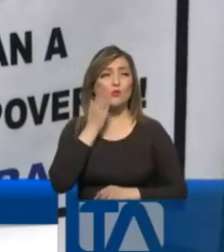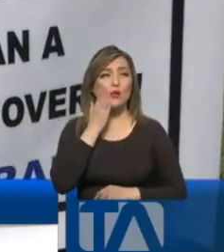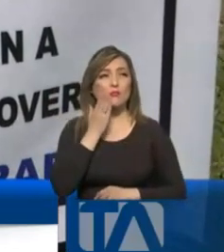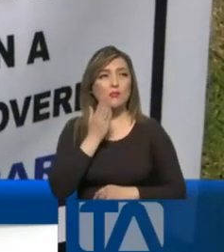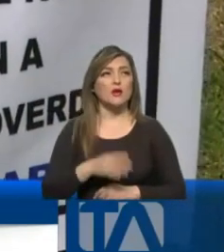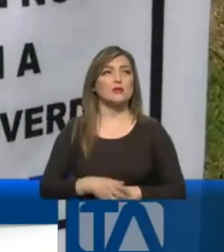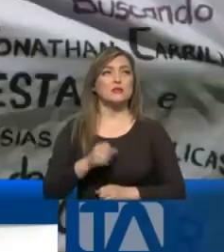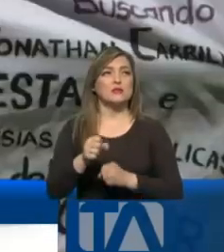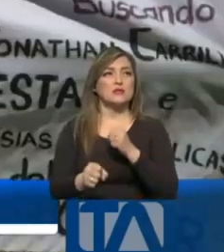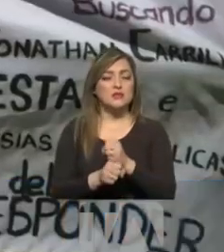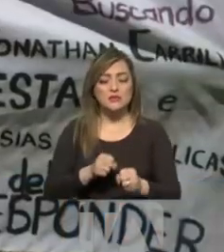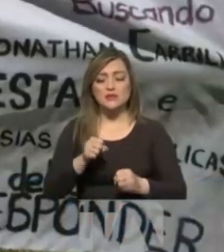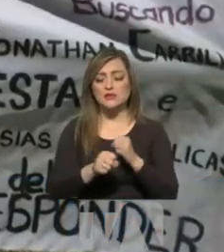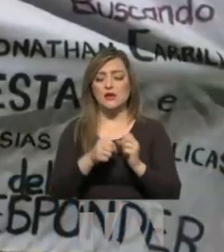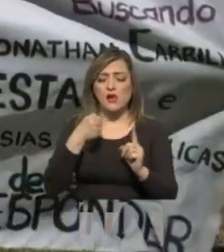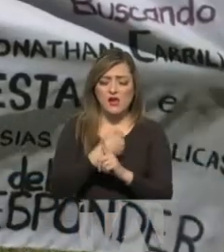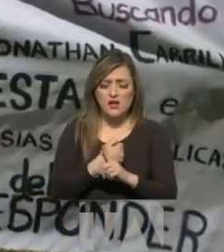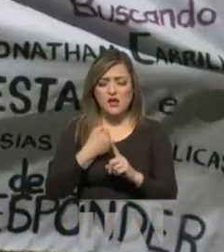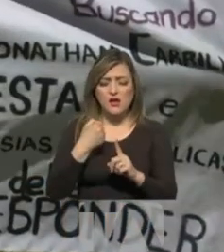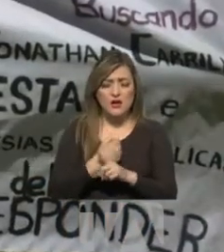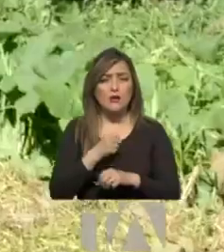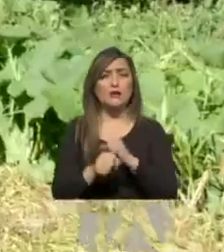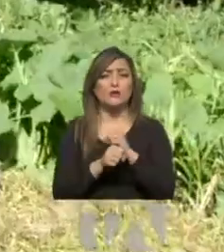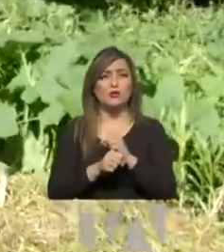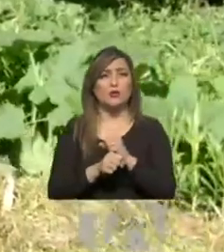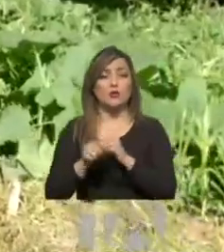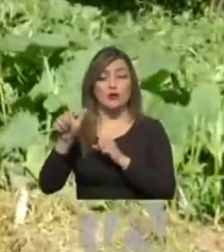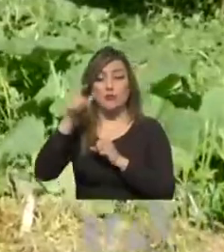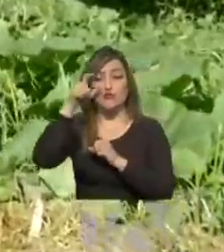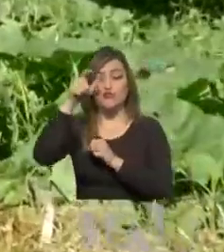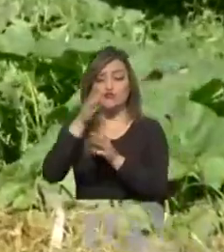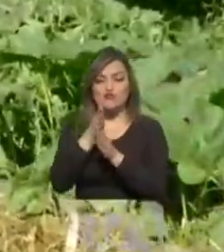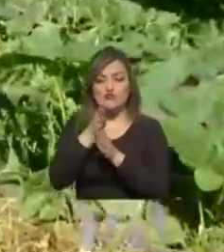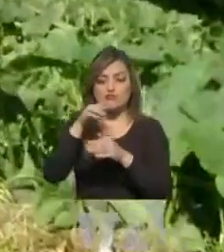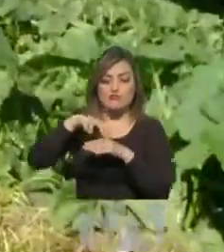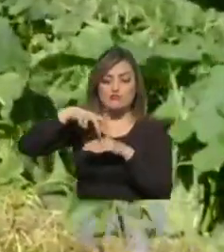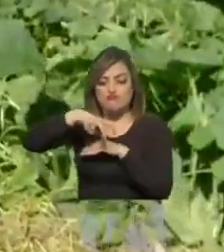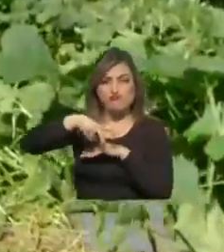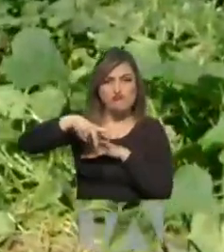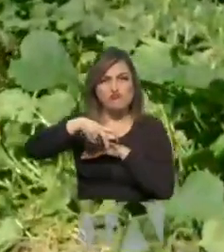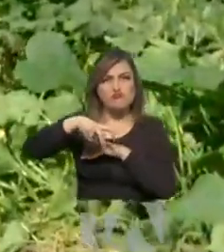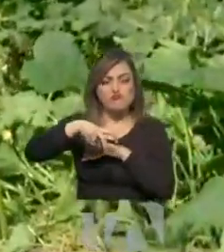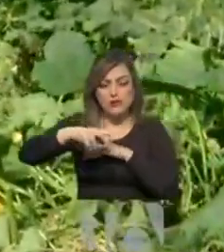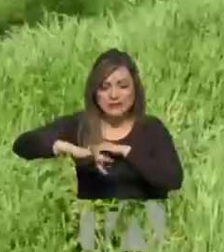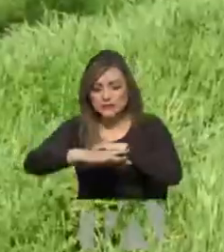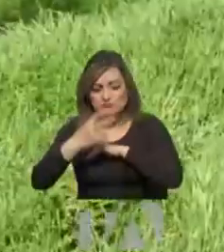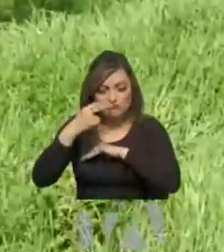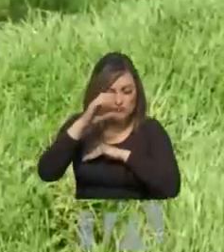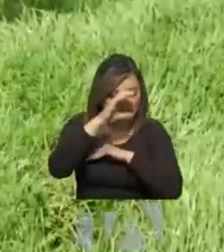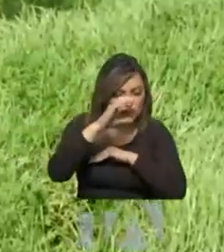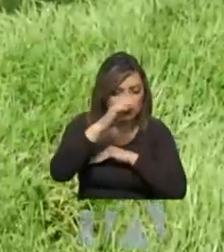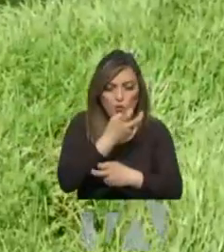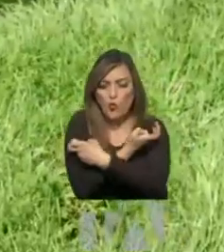parado durante estos años para encontrar a su hija, los peritos descendieron por la quebrada. En caso de encontrar osamentas